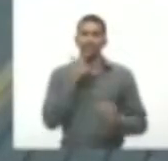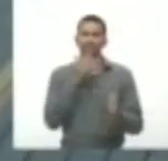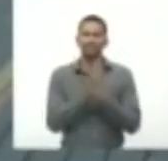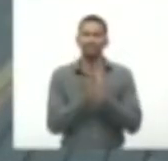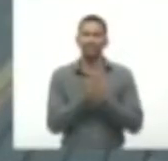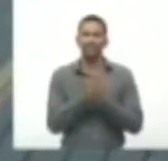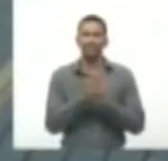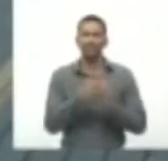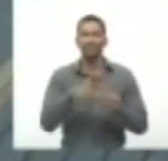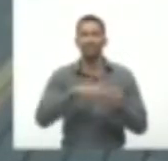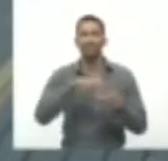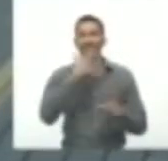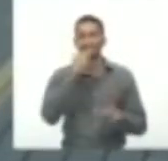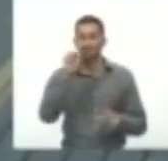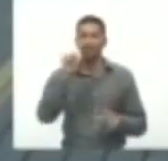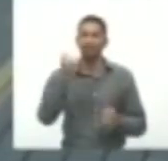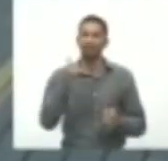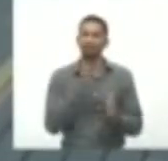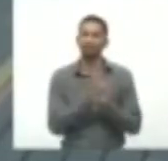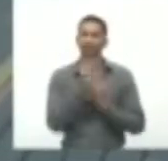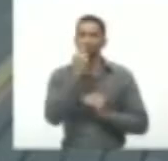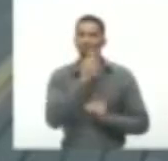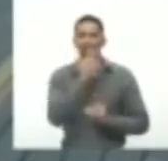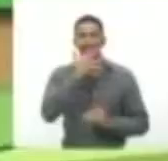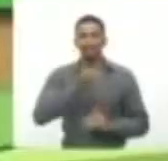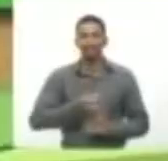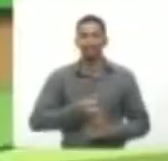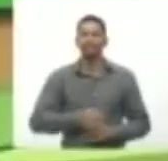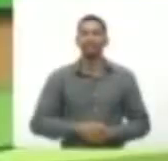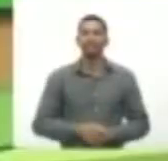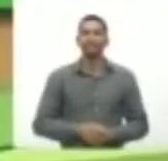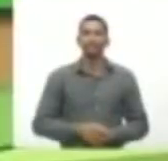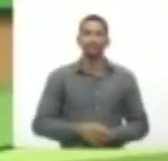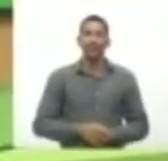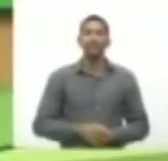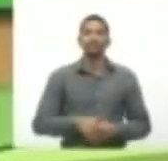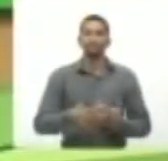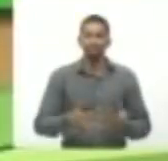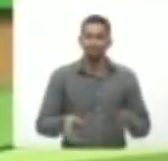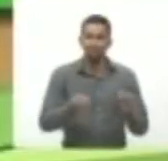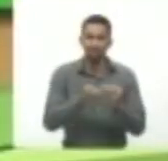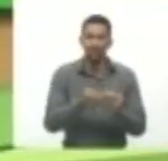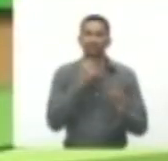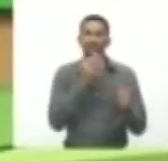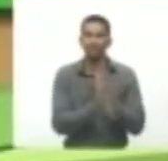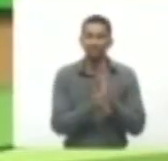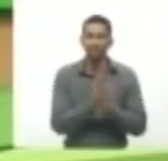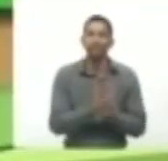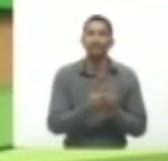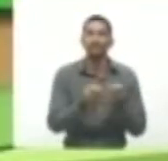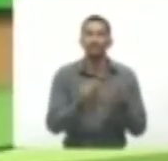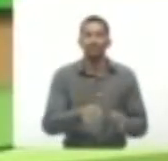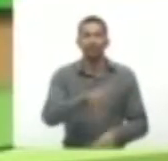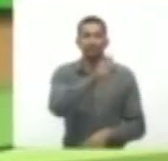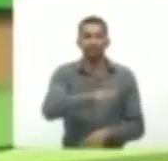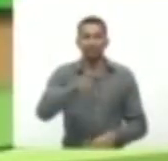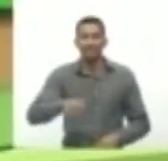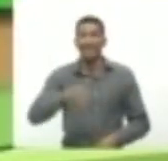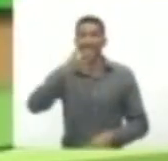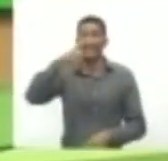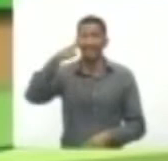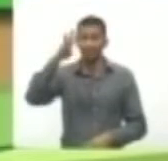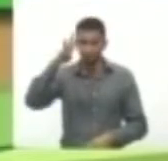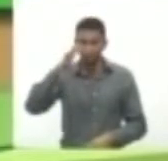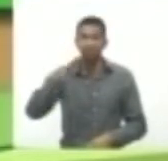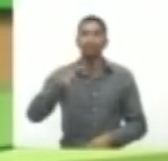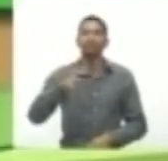con Yuri Reales, Magdaniel, las noticias, un compromiso con la verdad. Bien, y tenemos más información, por lo menos 14 personas, entre las que estarían